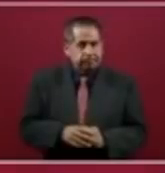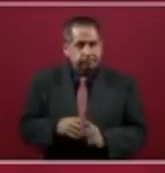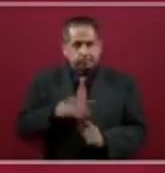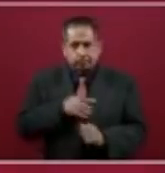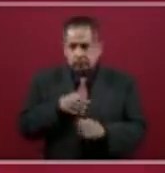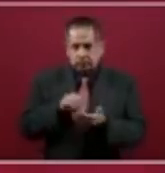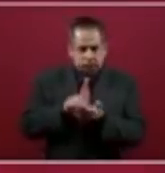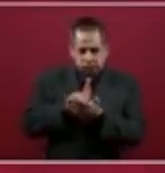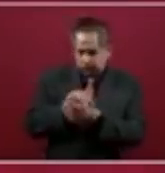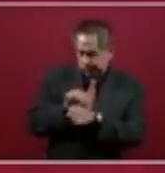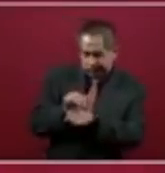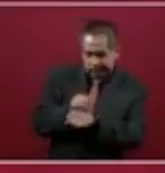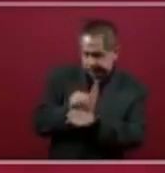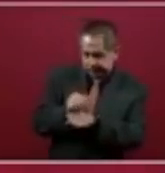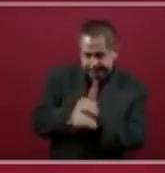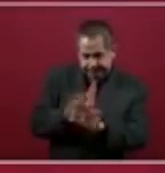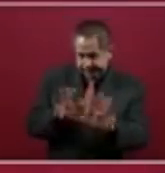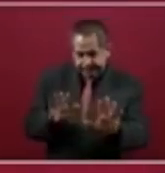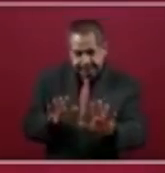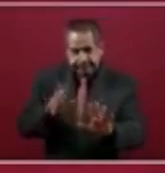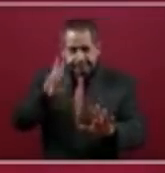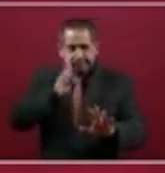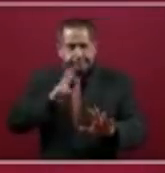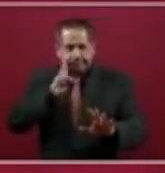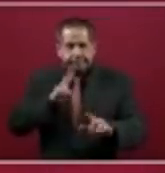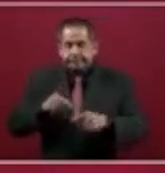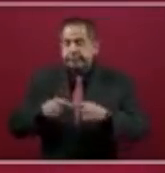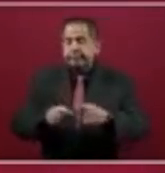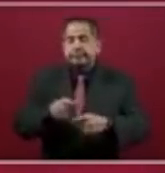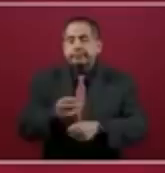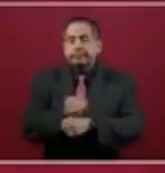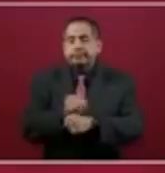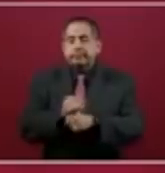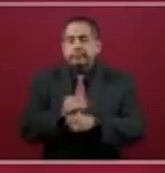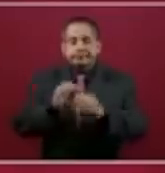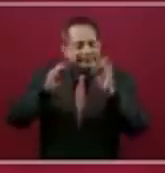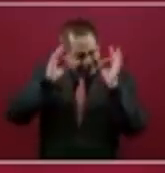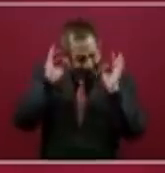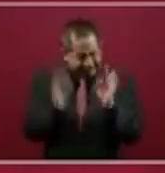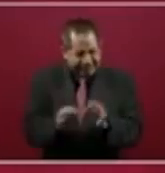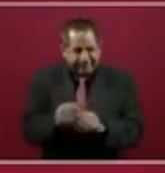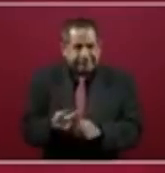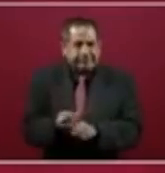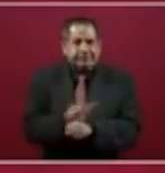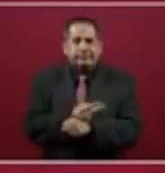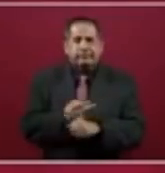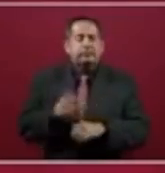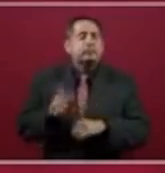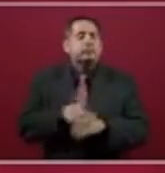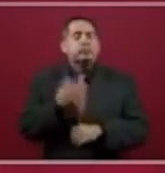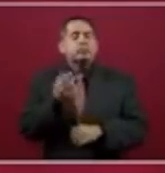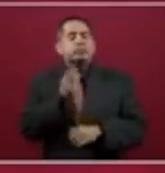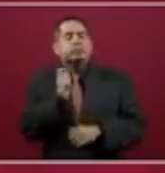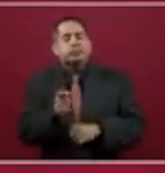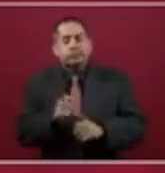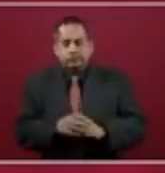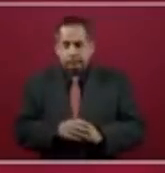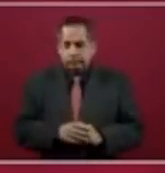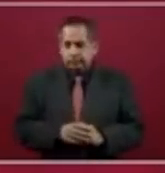está investigando para tener certeza, porque hay